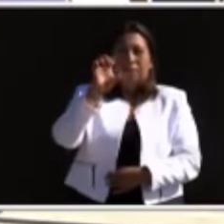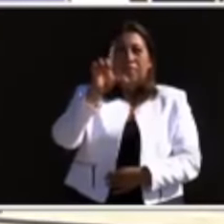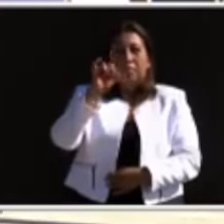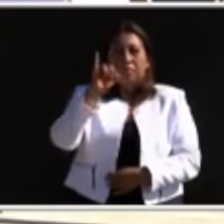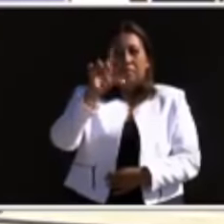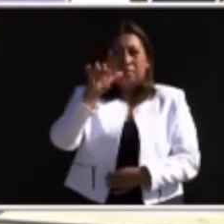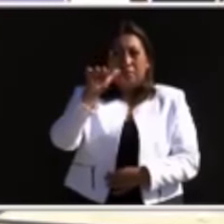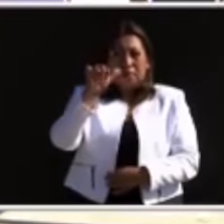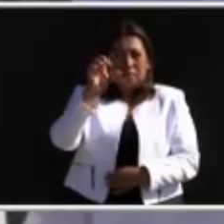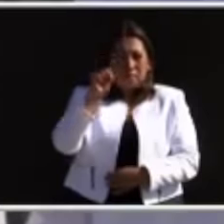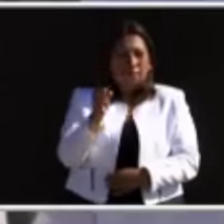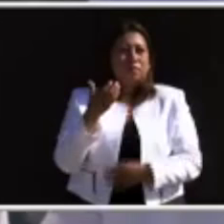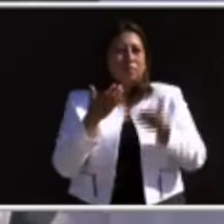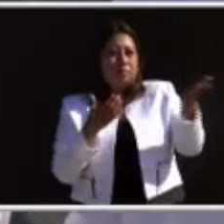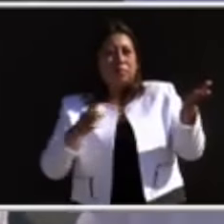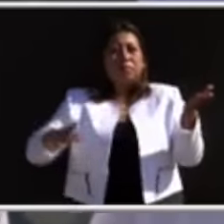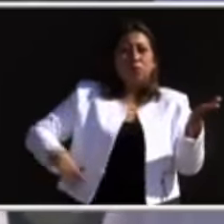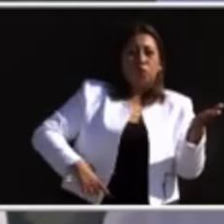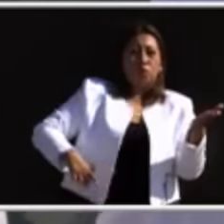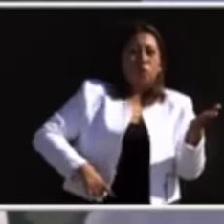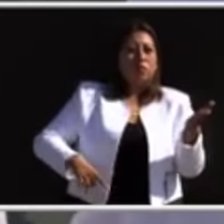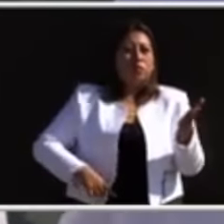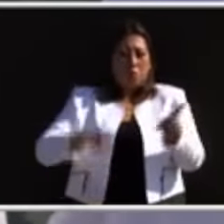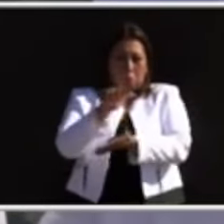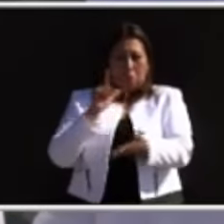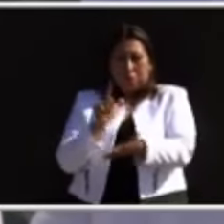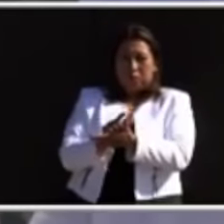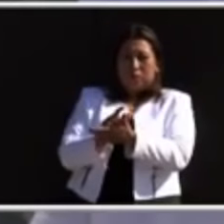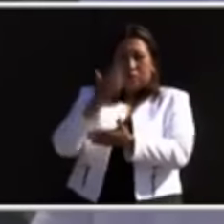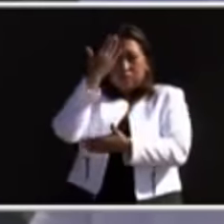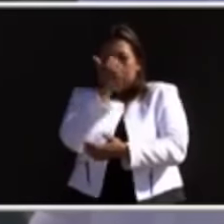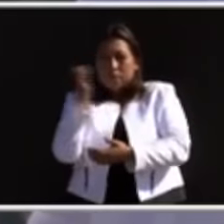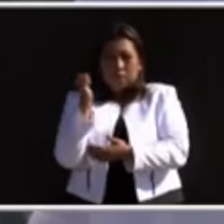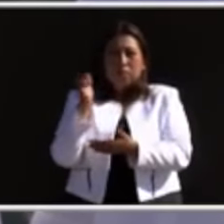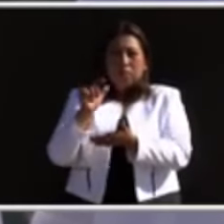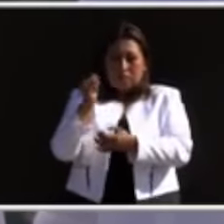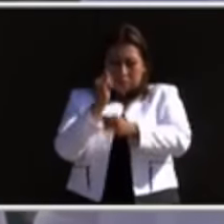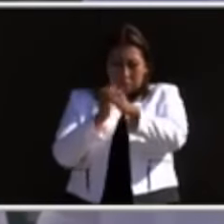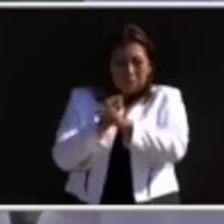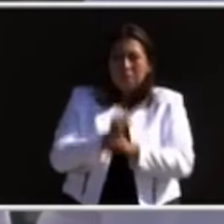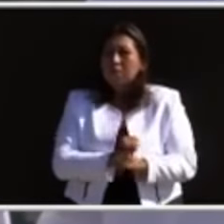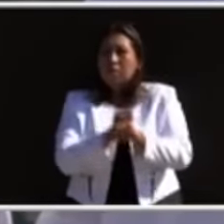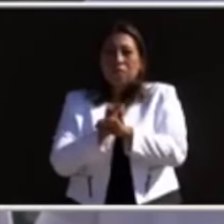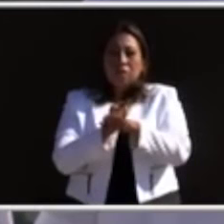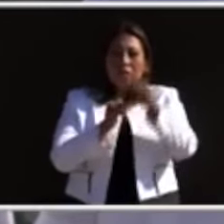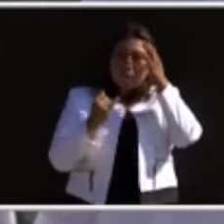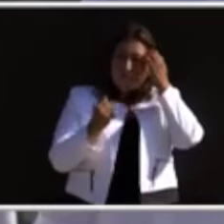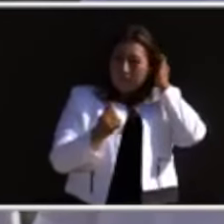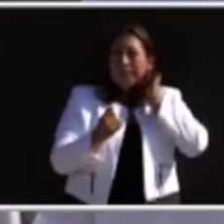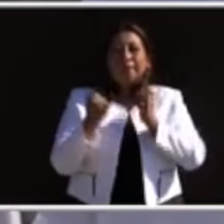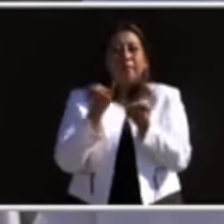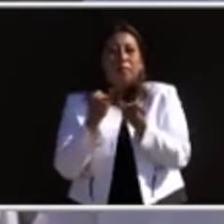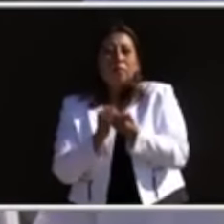Elías es licenciado en Derecho por la Universidad de las Américas de Puebla y ha sido Coordinador de Comunicación